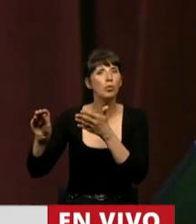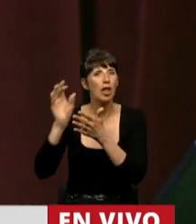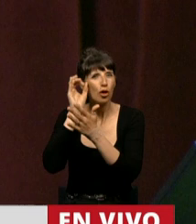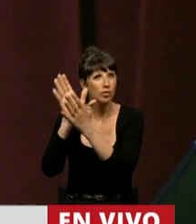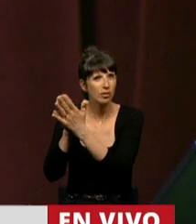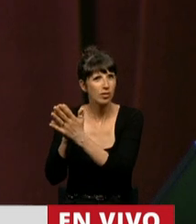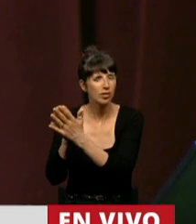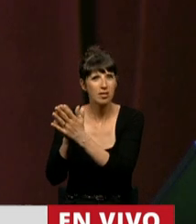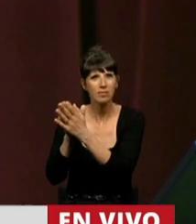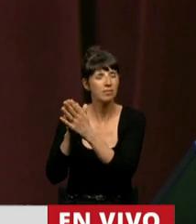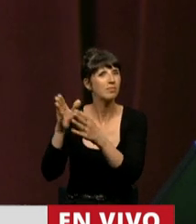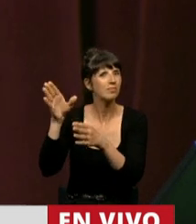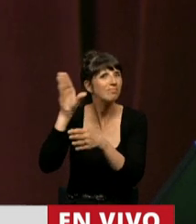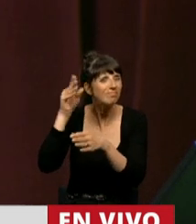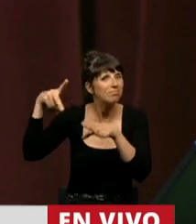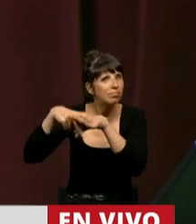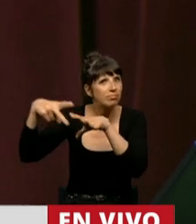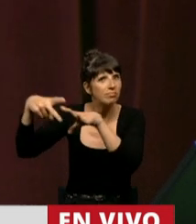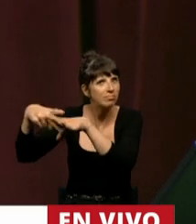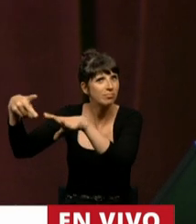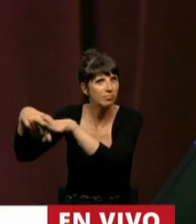2015 se le entrecorta